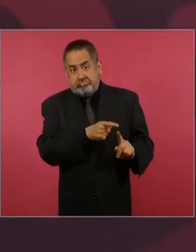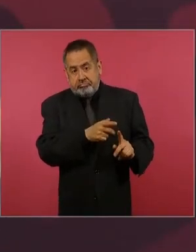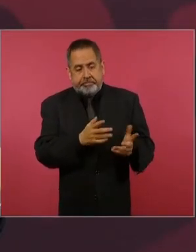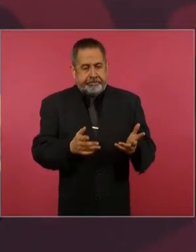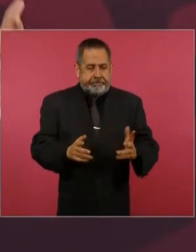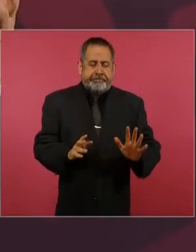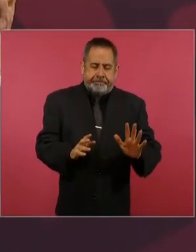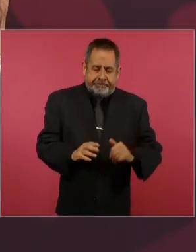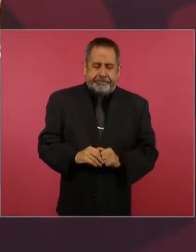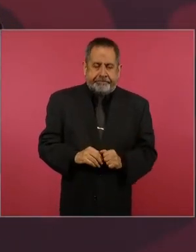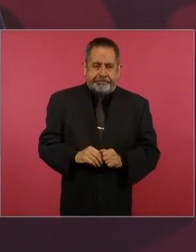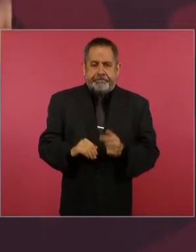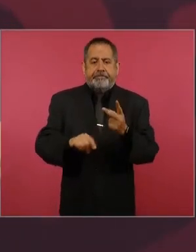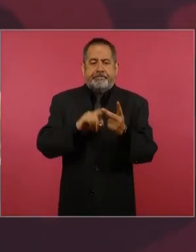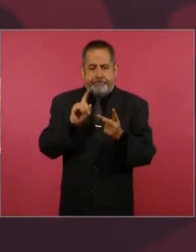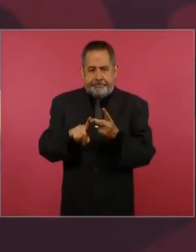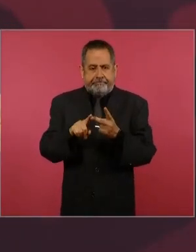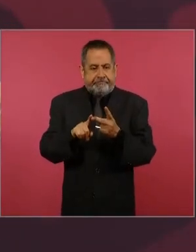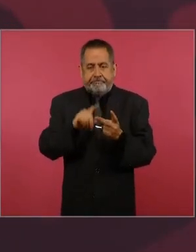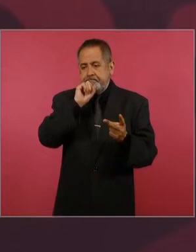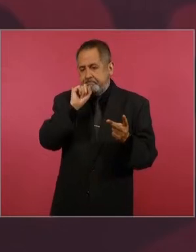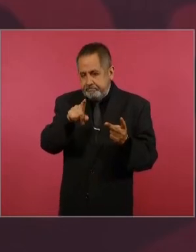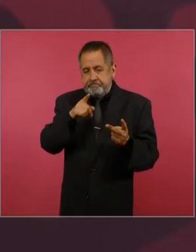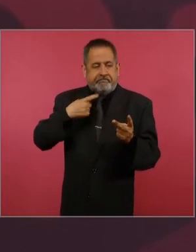pero tampoco, o menos,